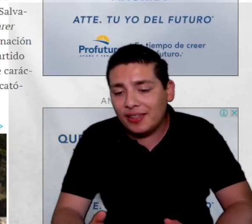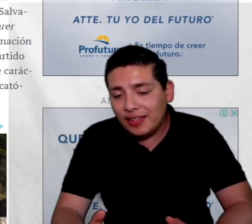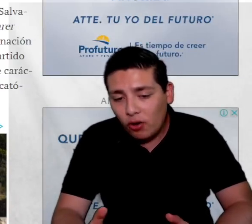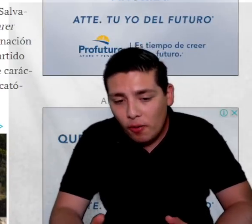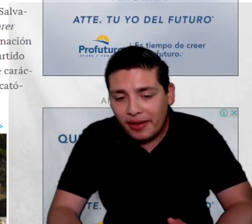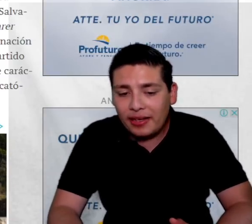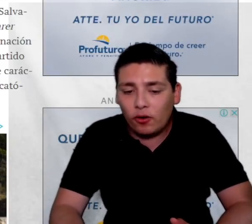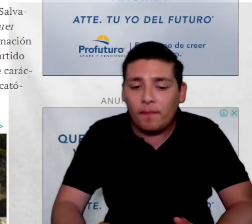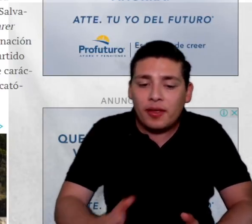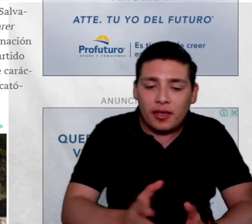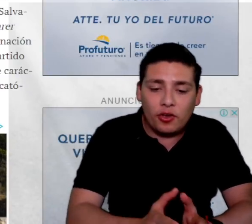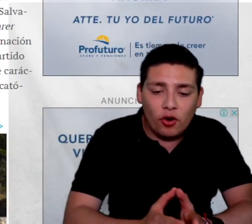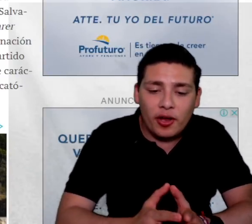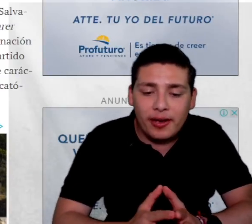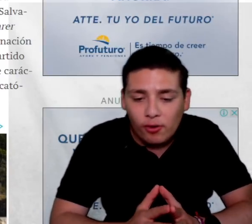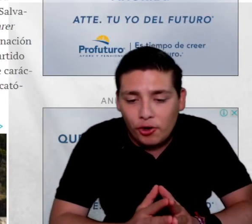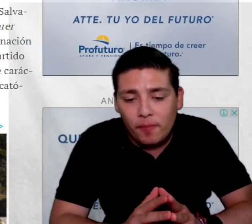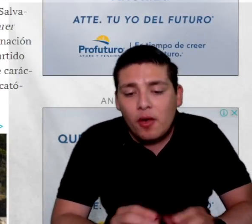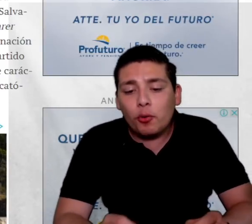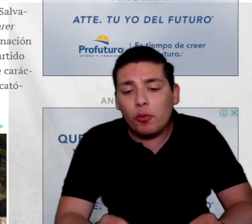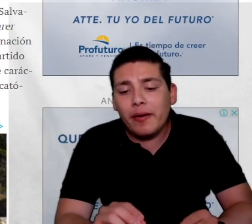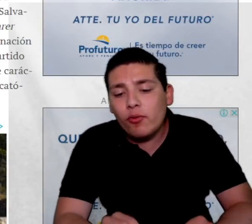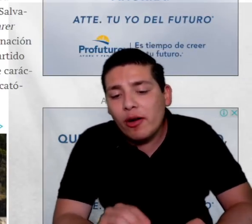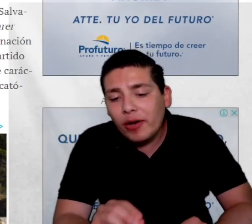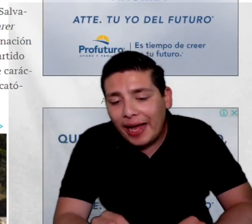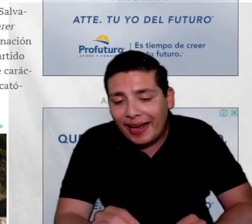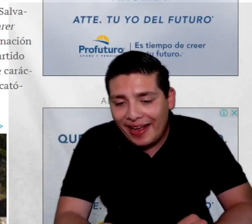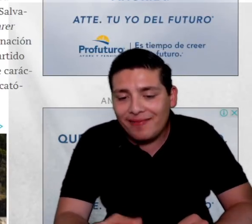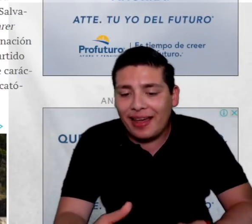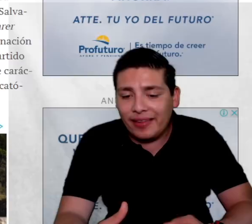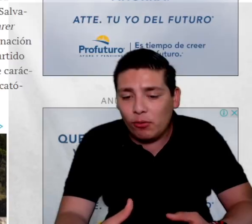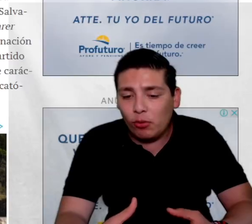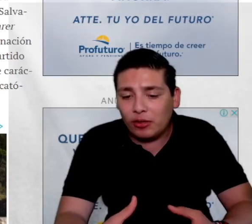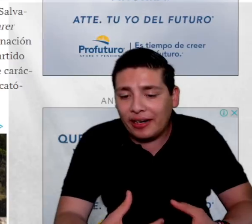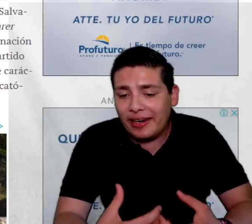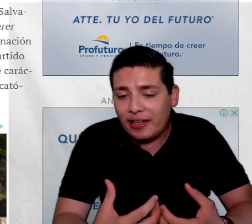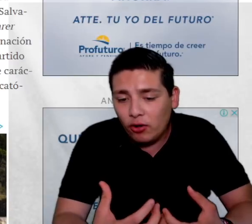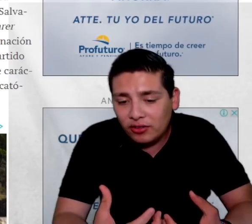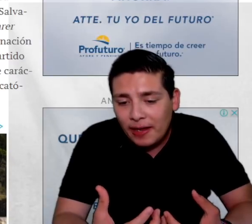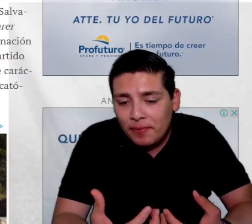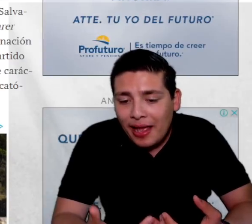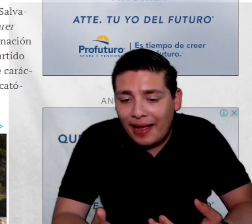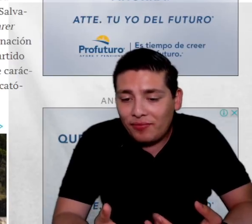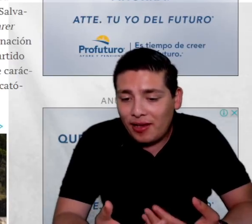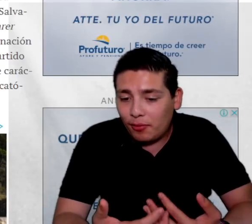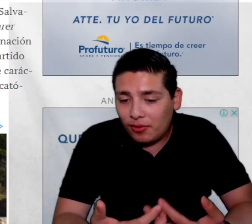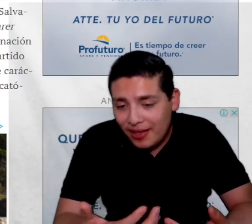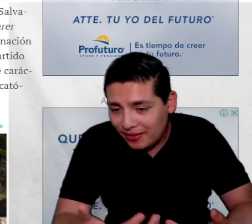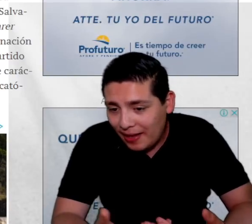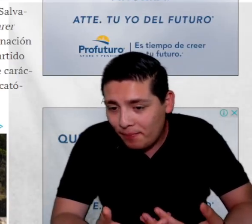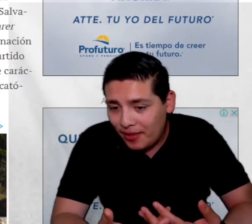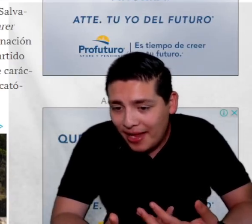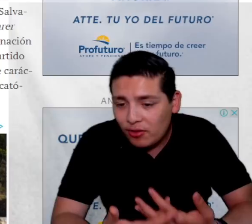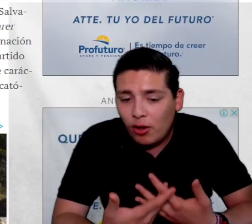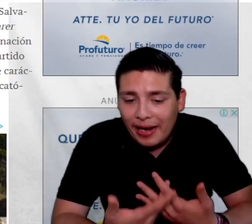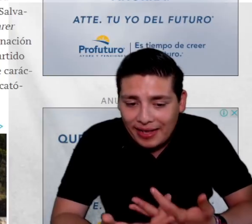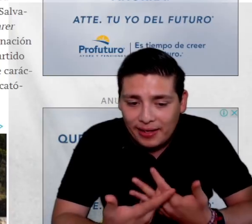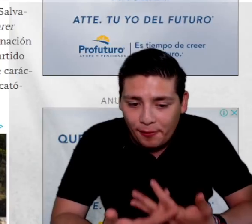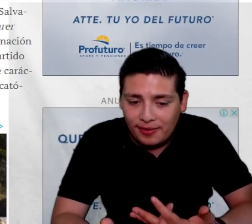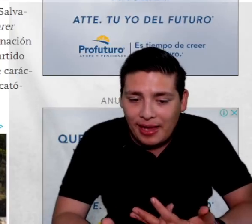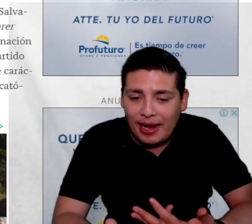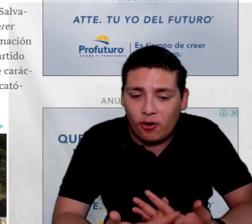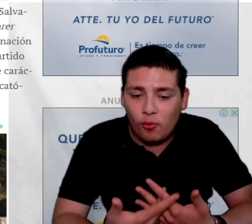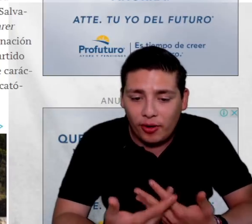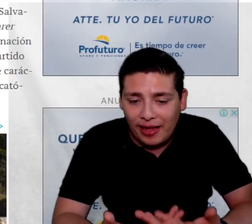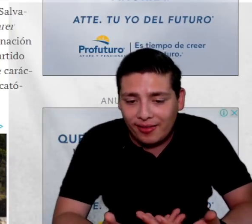tapadera, CitizenGo México y Yo Incluyo, promueven una agenda de ultrarreligiosa, antiabortista, de